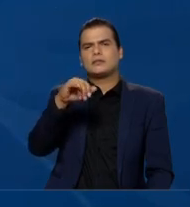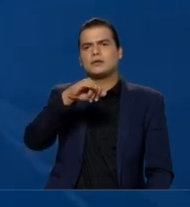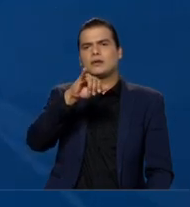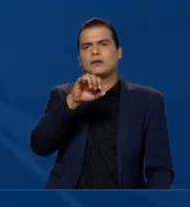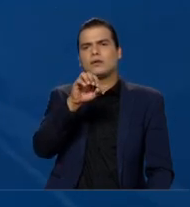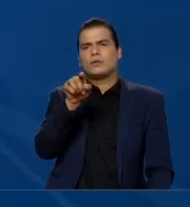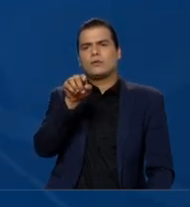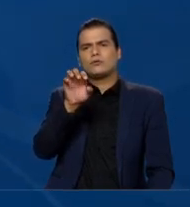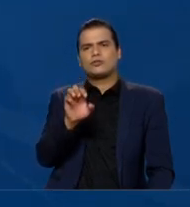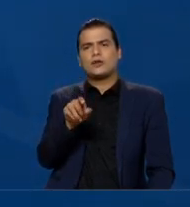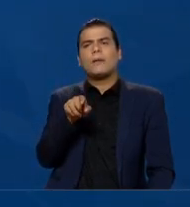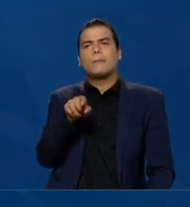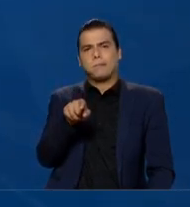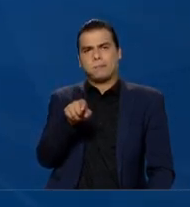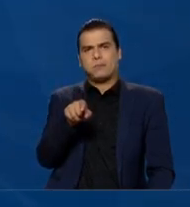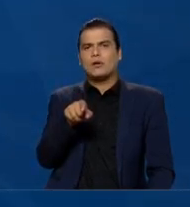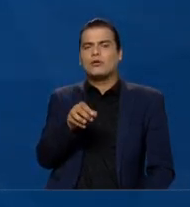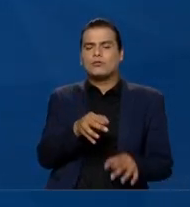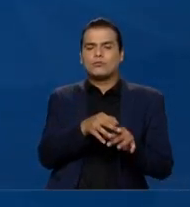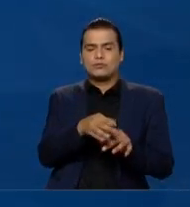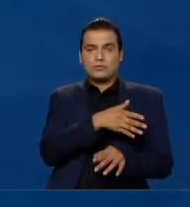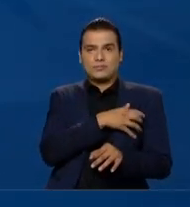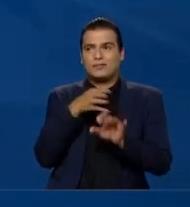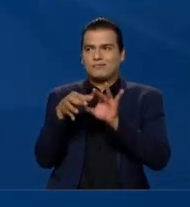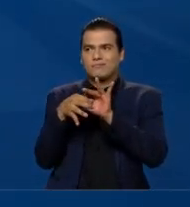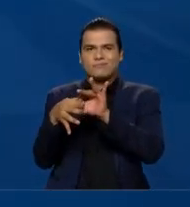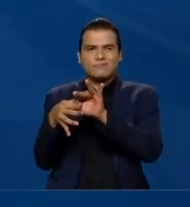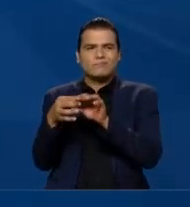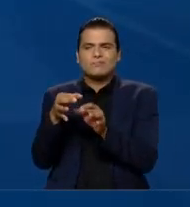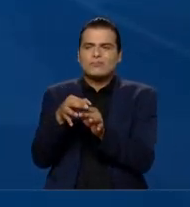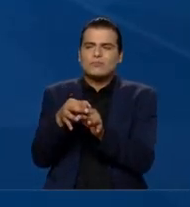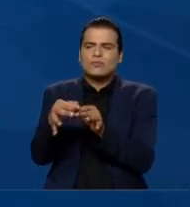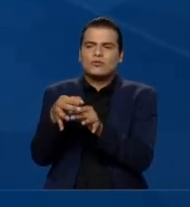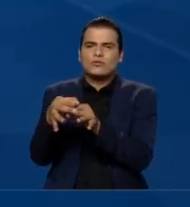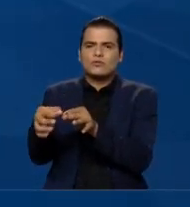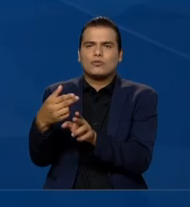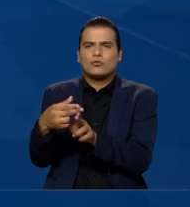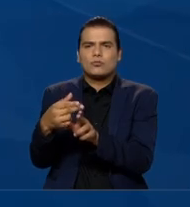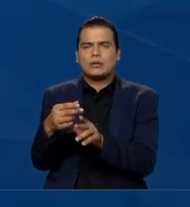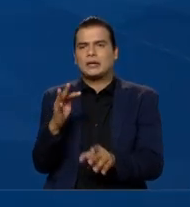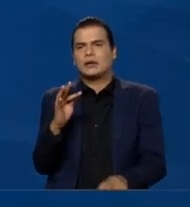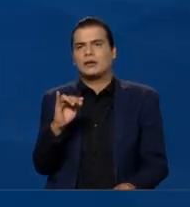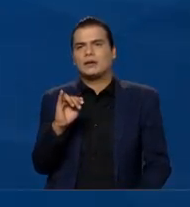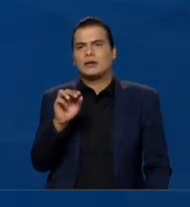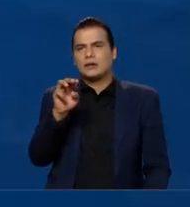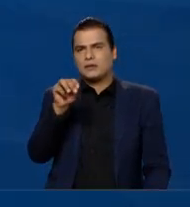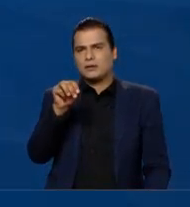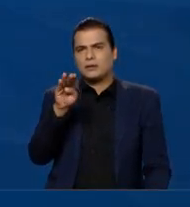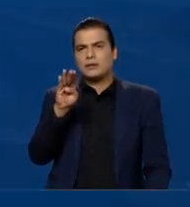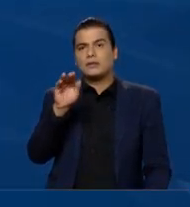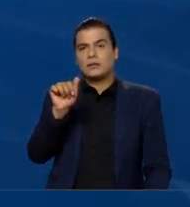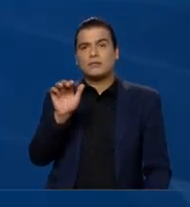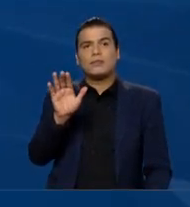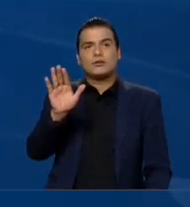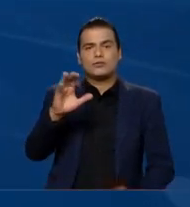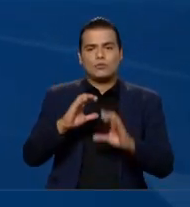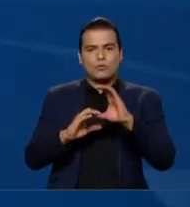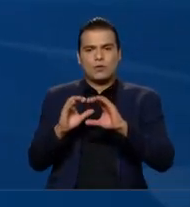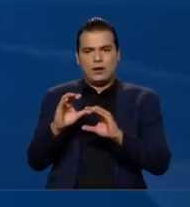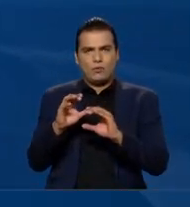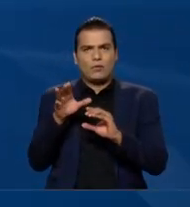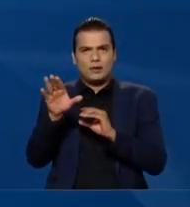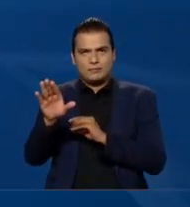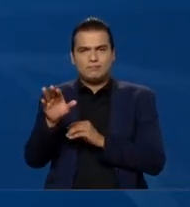de Santander al corregimiento de Timba, perteneciente al municipio de Buenos Aires, Cauca. Se ha podido establecer que